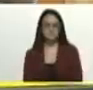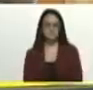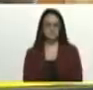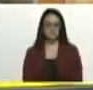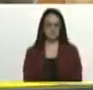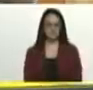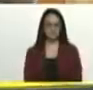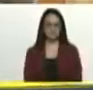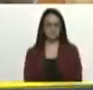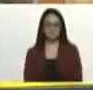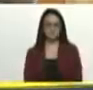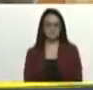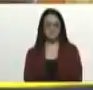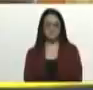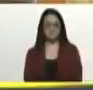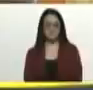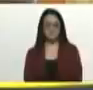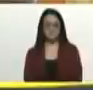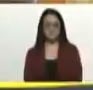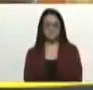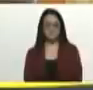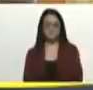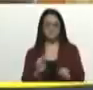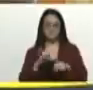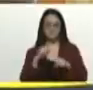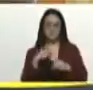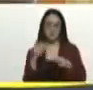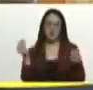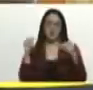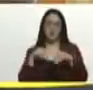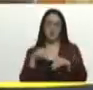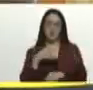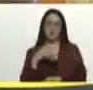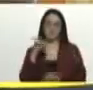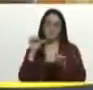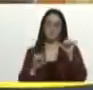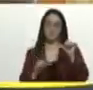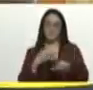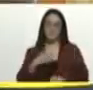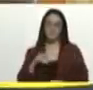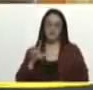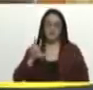Estoy de acuerdo con lo que expresa el presidente Lula.